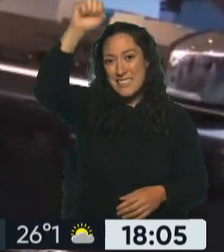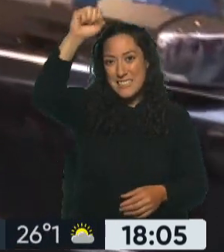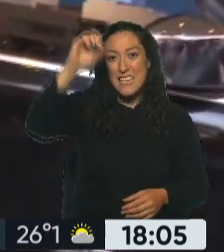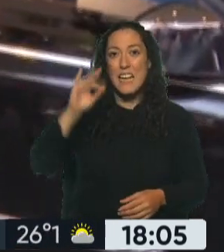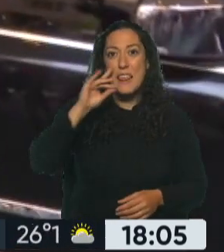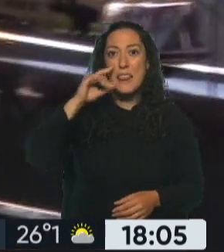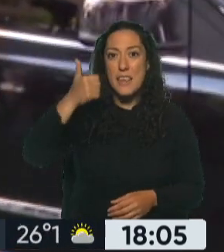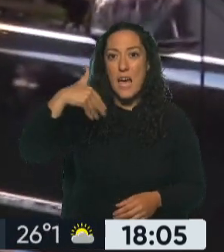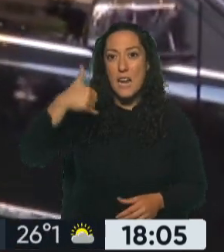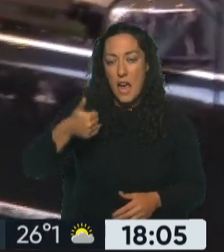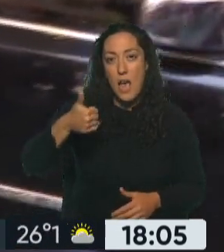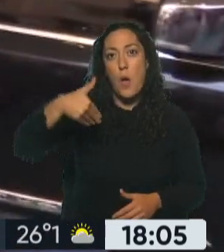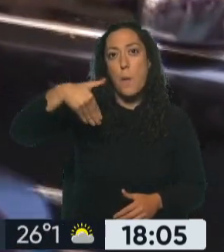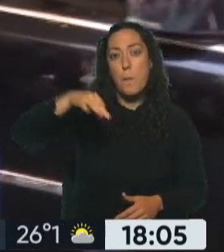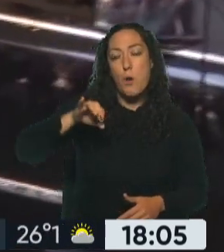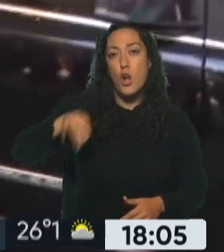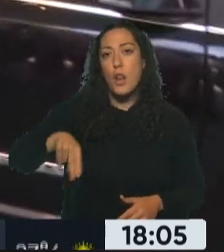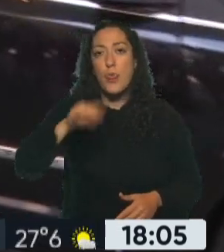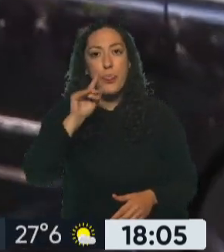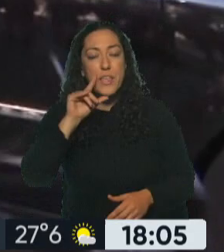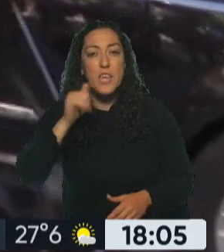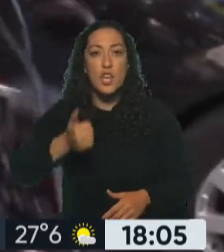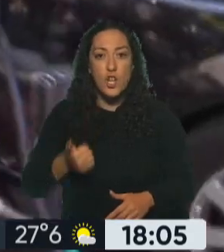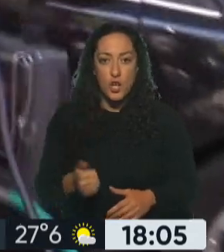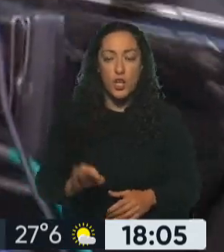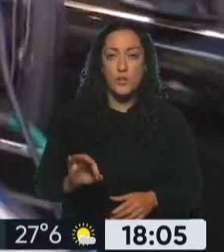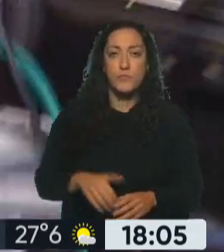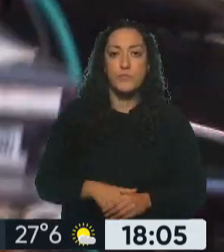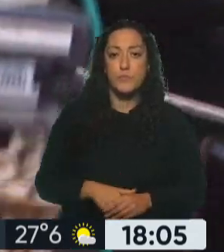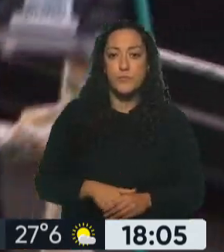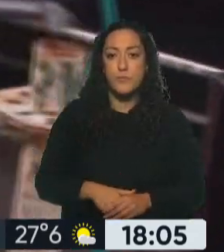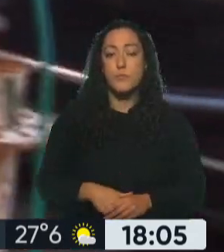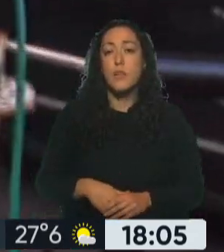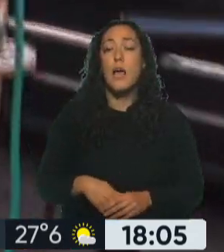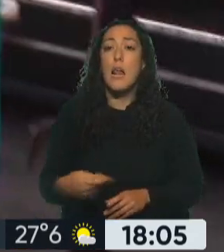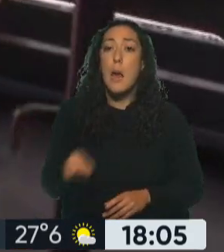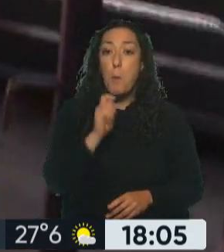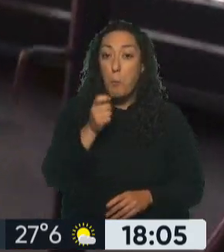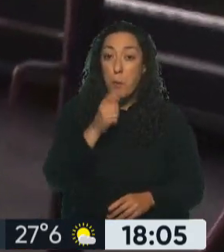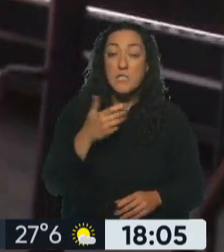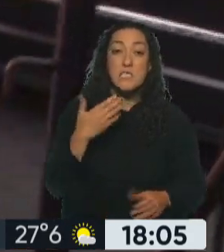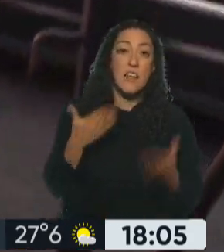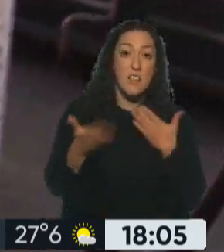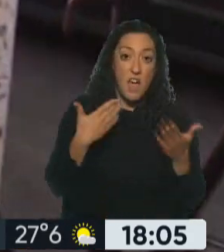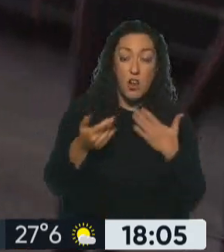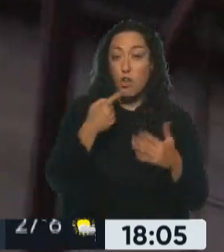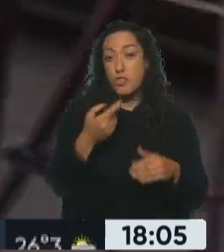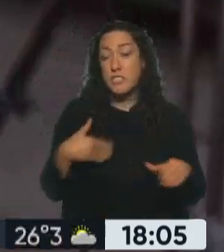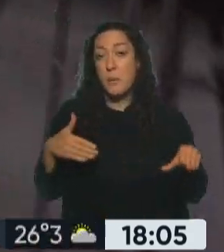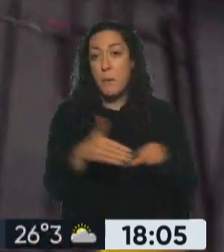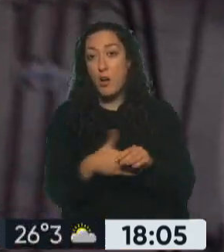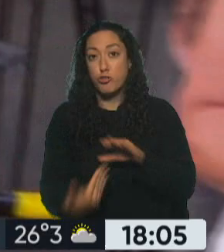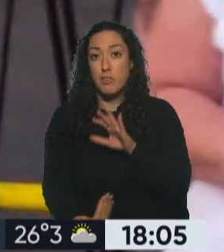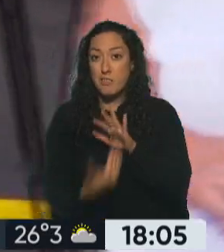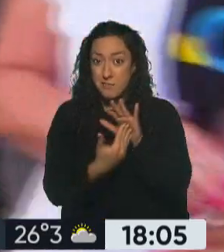Diana Mondino, quien en diálogo con la prensa se refirió al Banco Central y